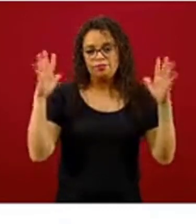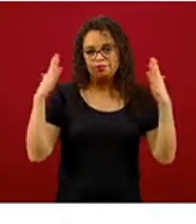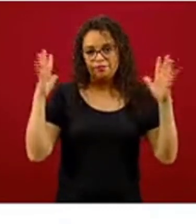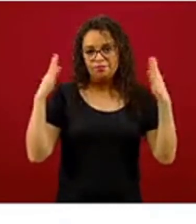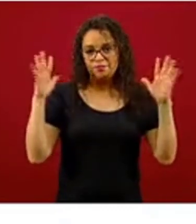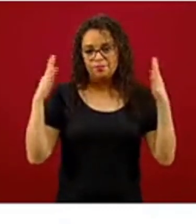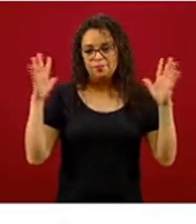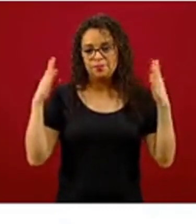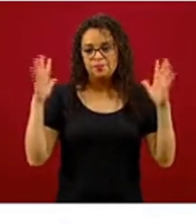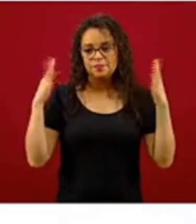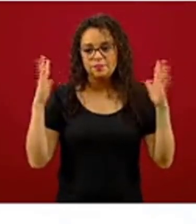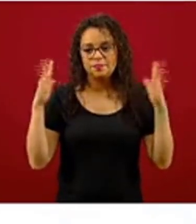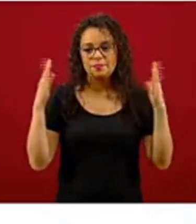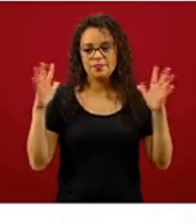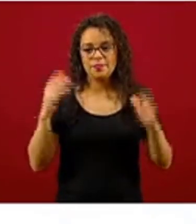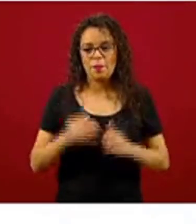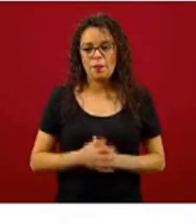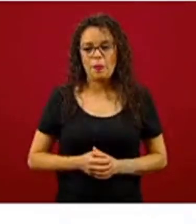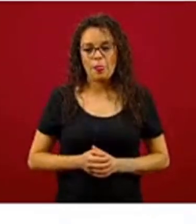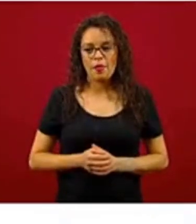de verdad, les mando